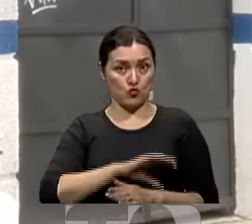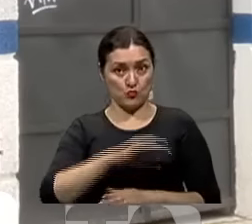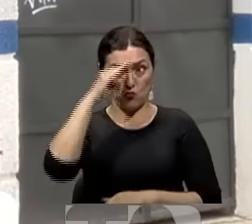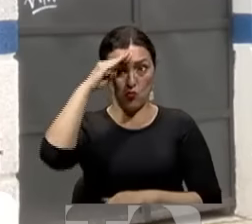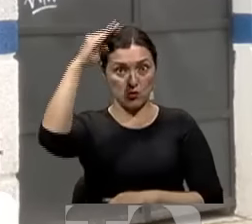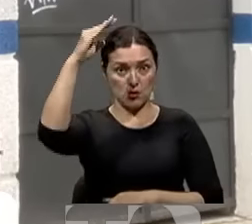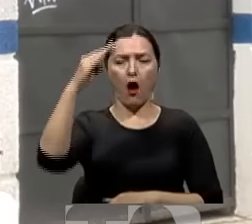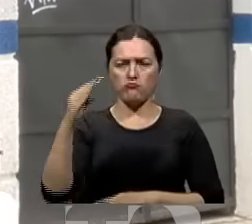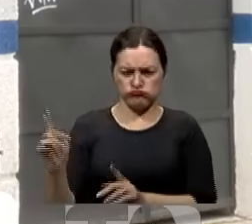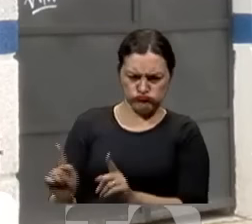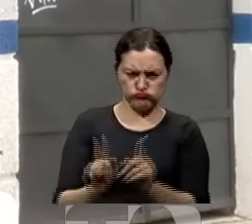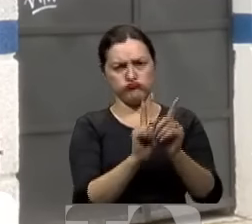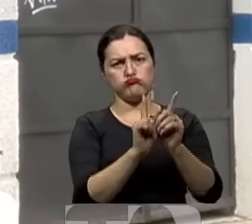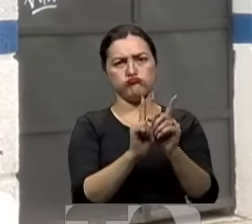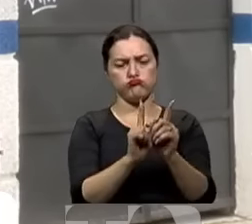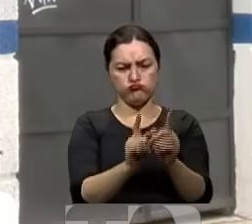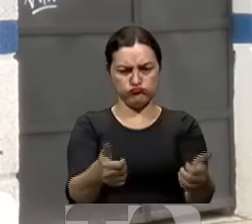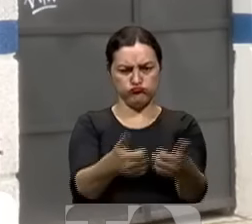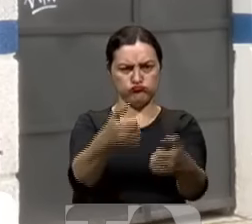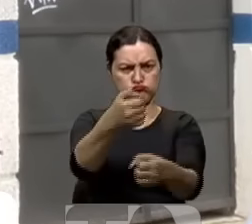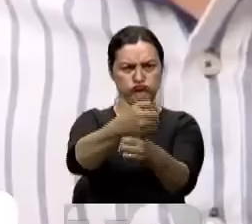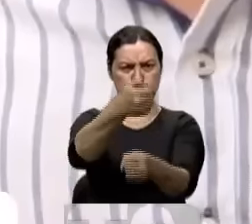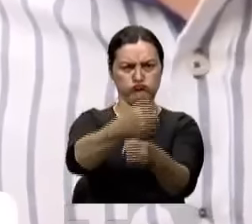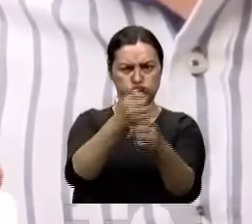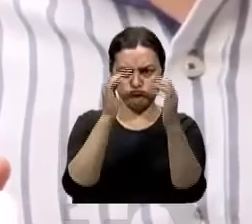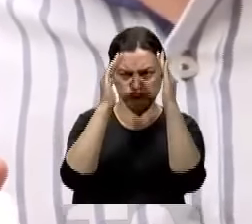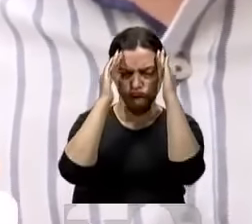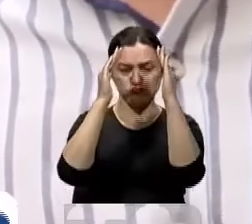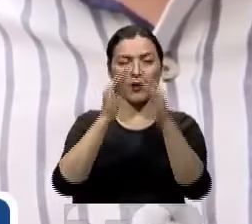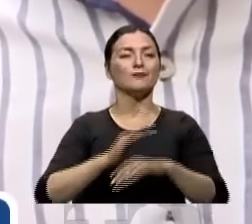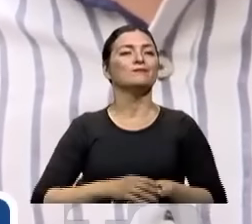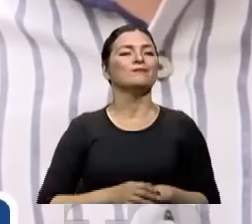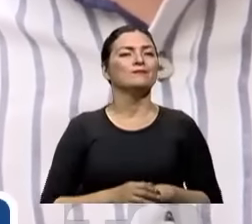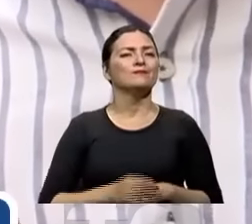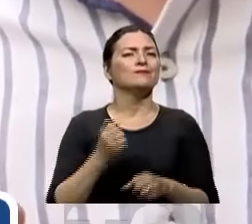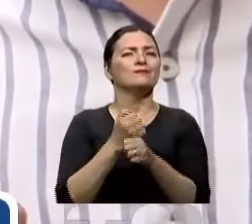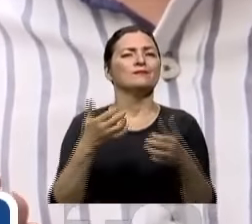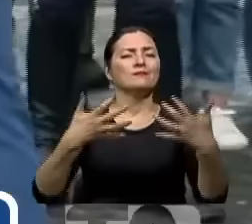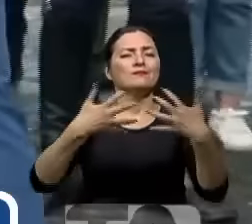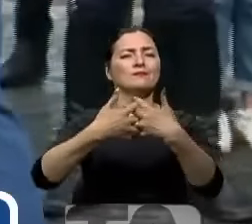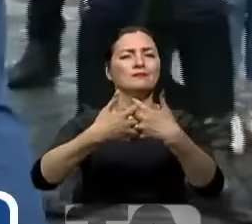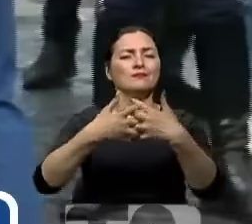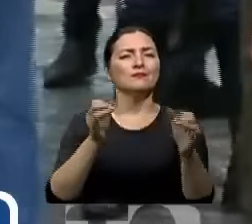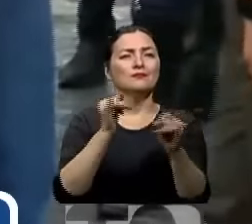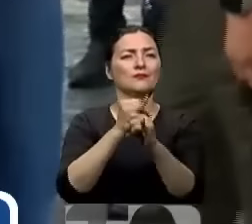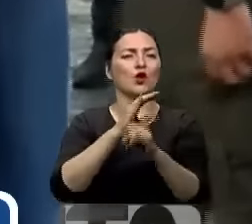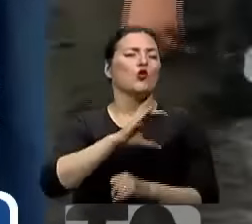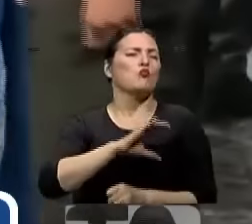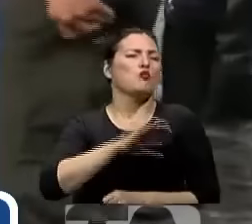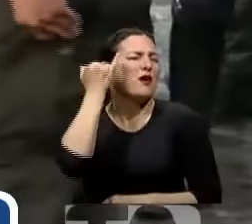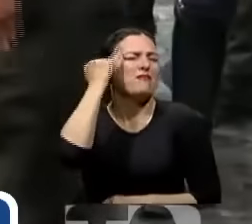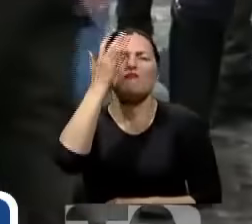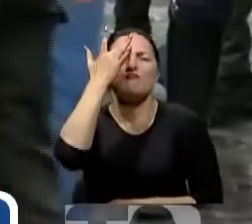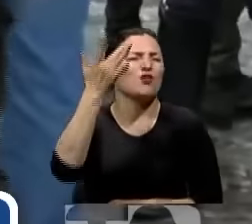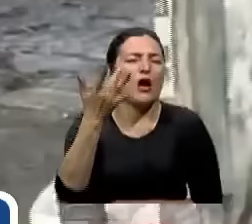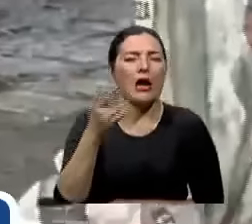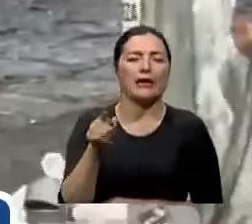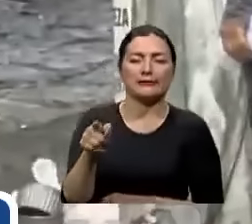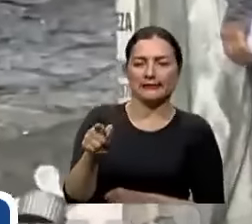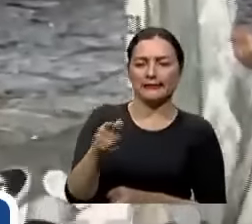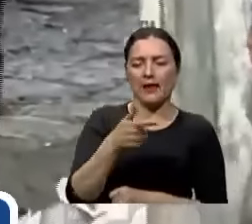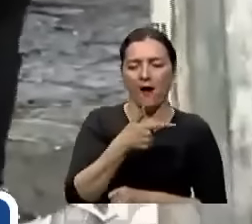agentes, estaremos atendiendo estas necesidades. La idea del trabajo articulado con las entidades municipales es que se sancione tanto